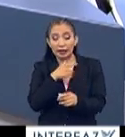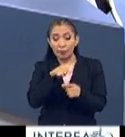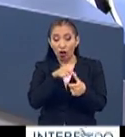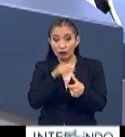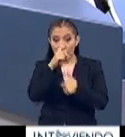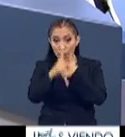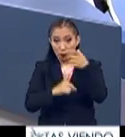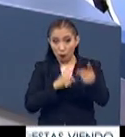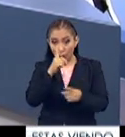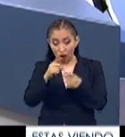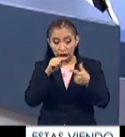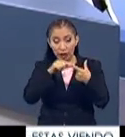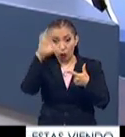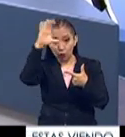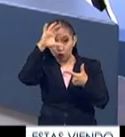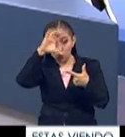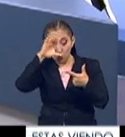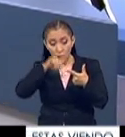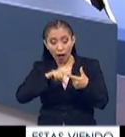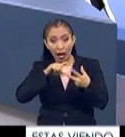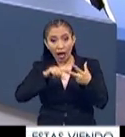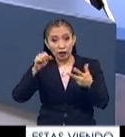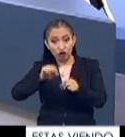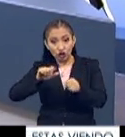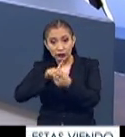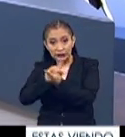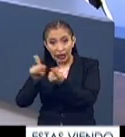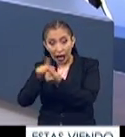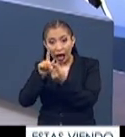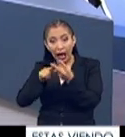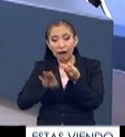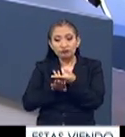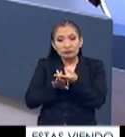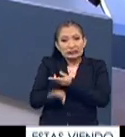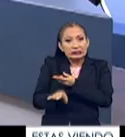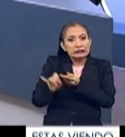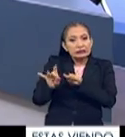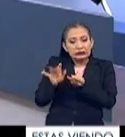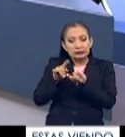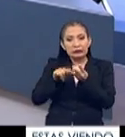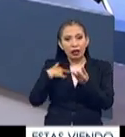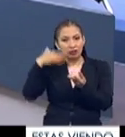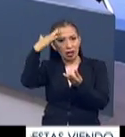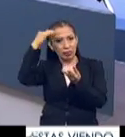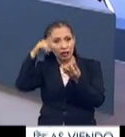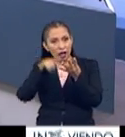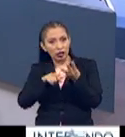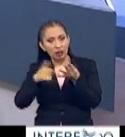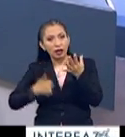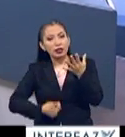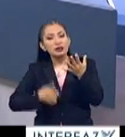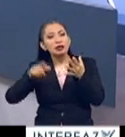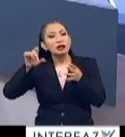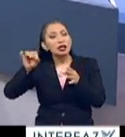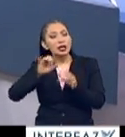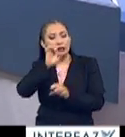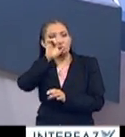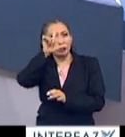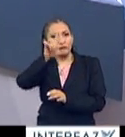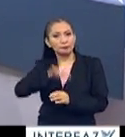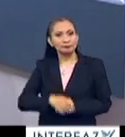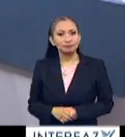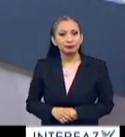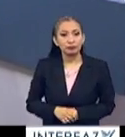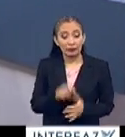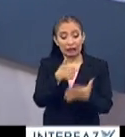parte deportiva, la parte cultural, la parte social, la parte preventiva, la parte de liderazgo y el aspecto espiritual también.